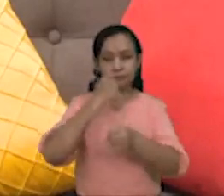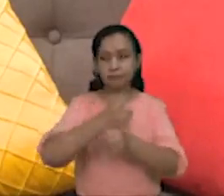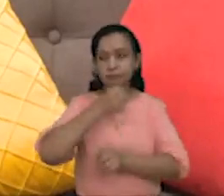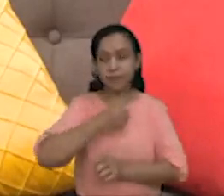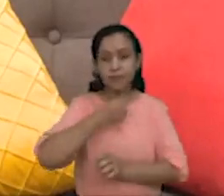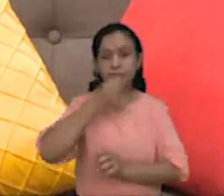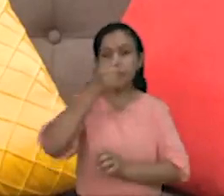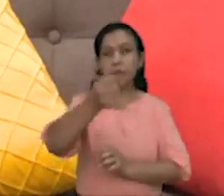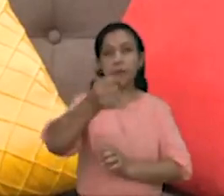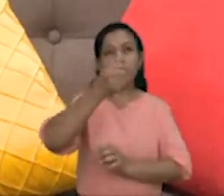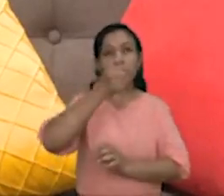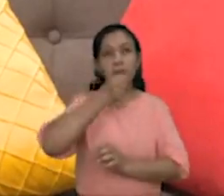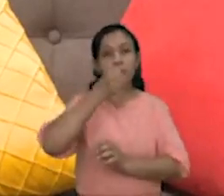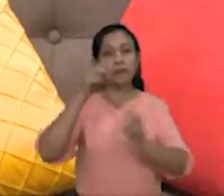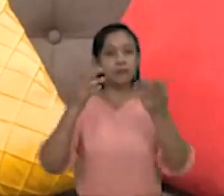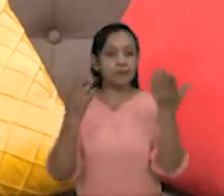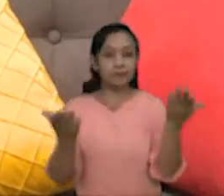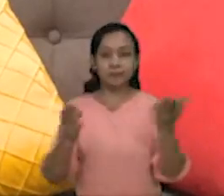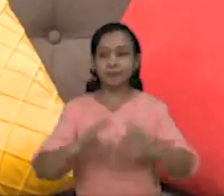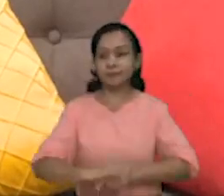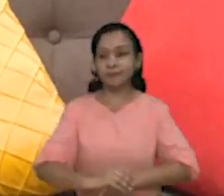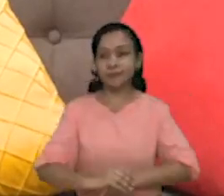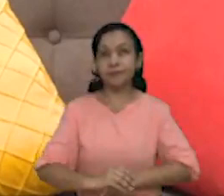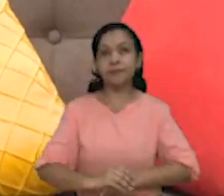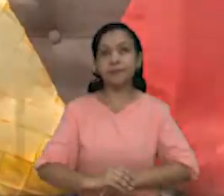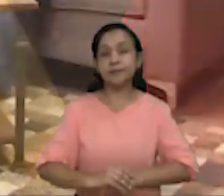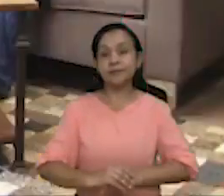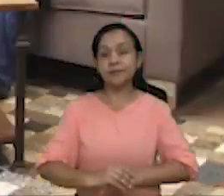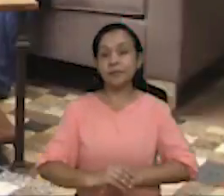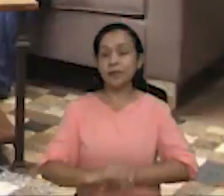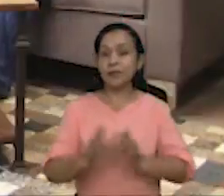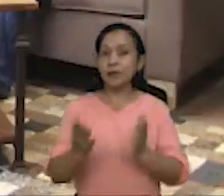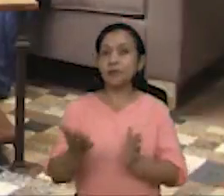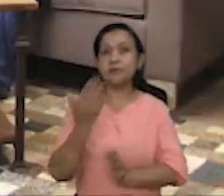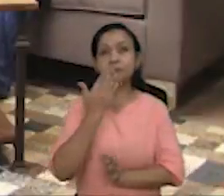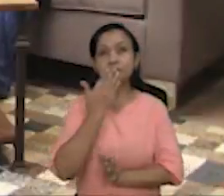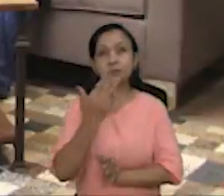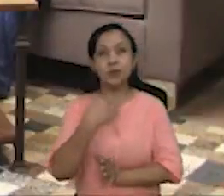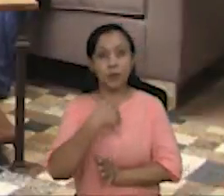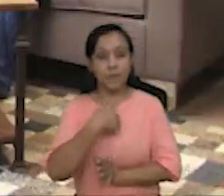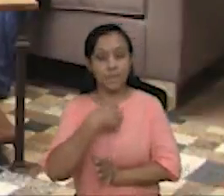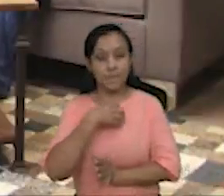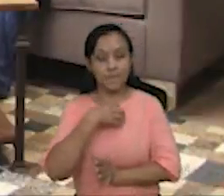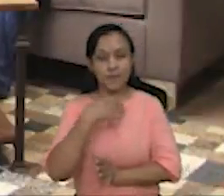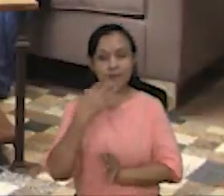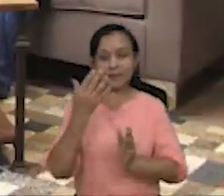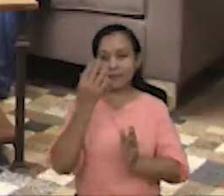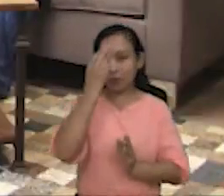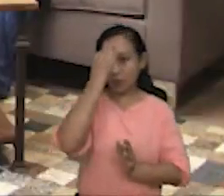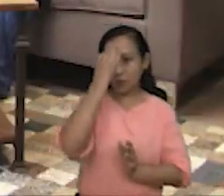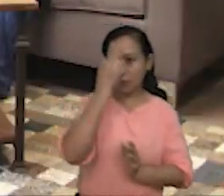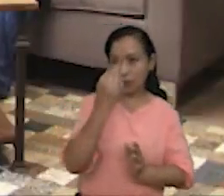el desarrollo de nuestra nación? Bueno, yo creo que nosotros somos privilegiados.